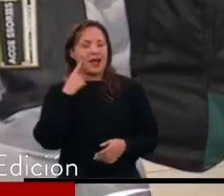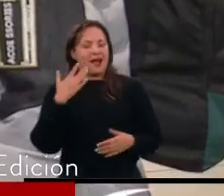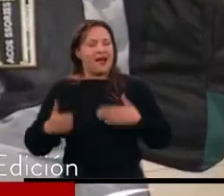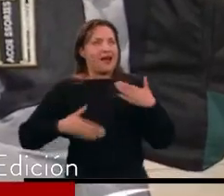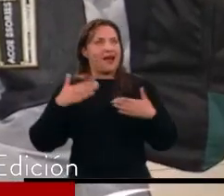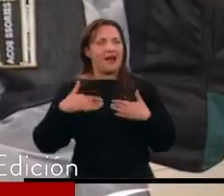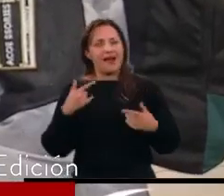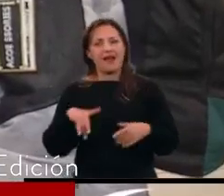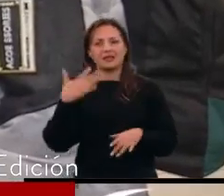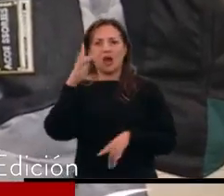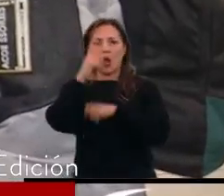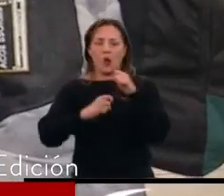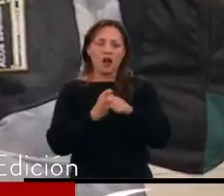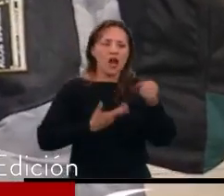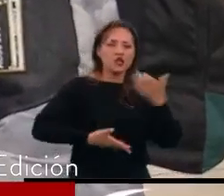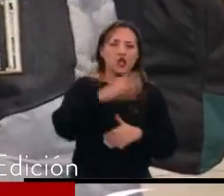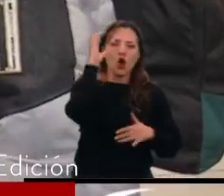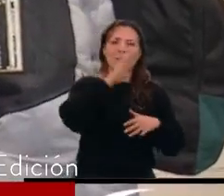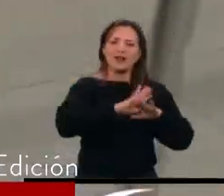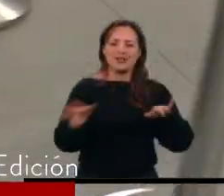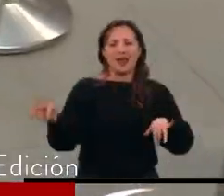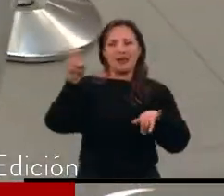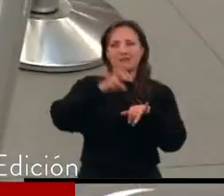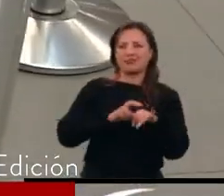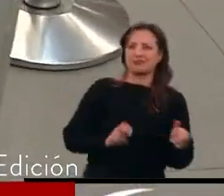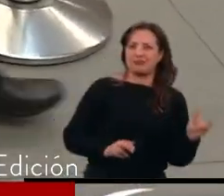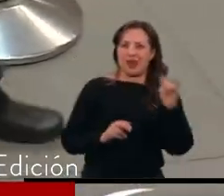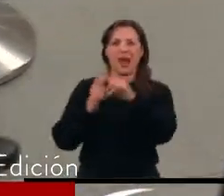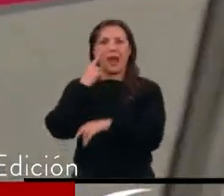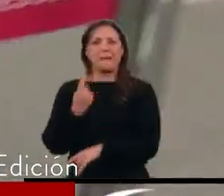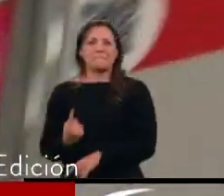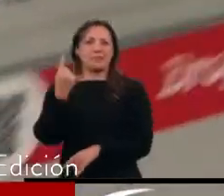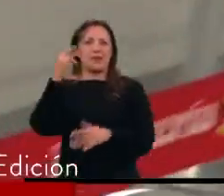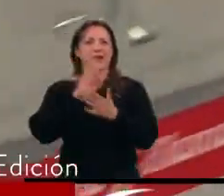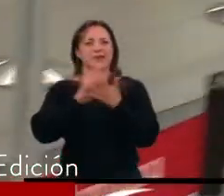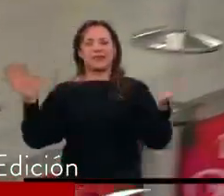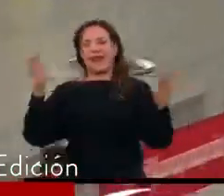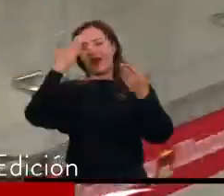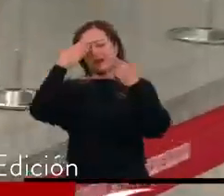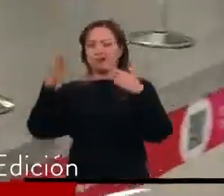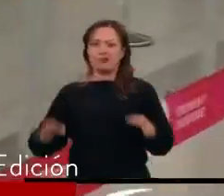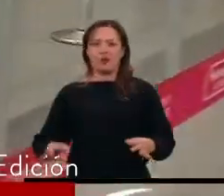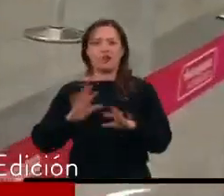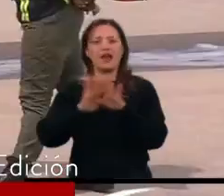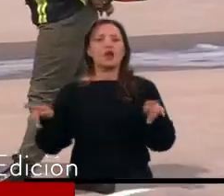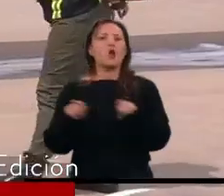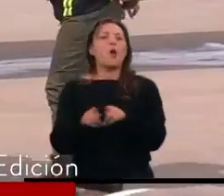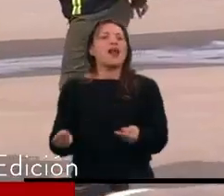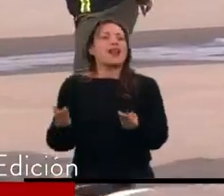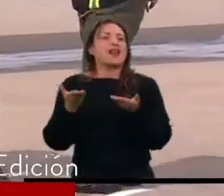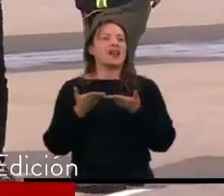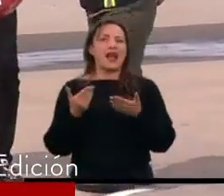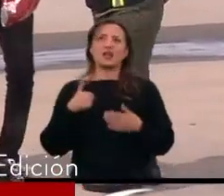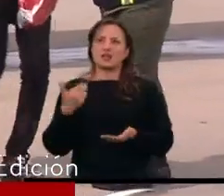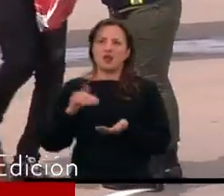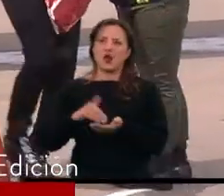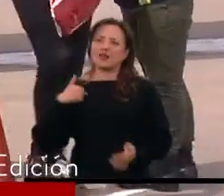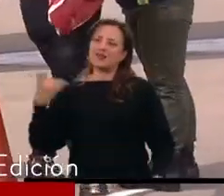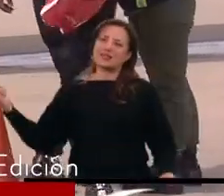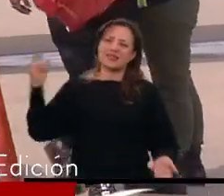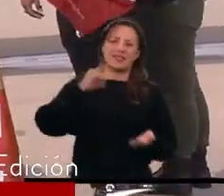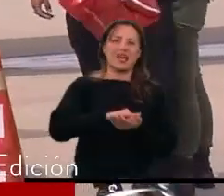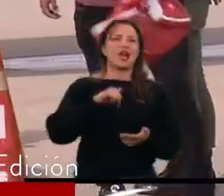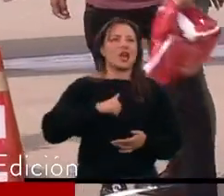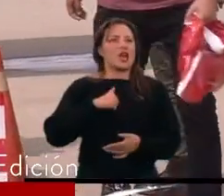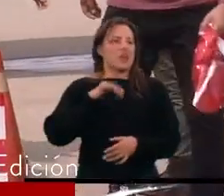hija Jessica en Colombia fue disfrutar de este vuelo inaugural para ella un regalo de Dios me trajo de regreso a mi país